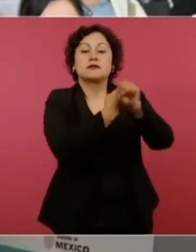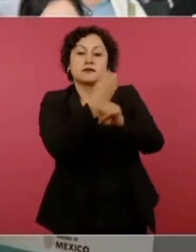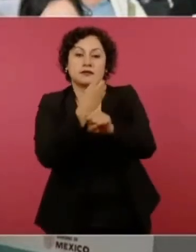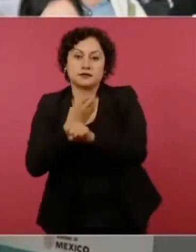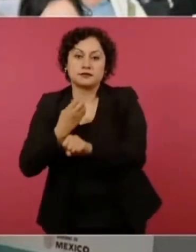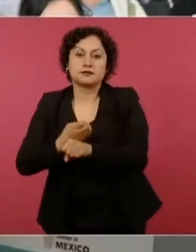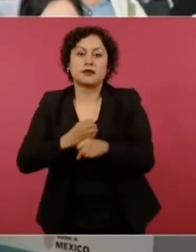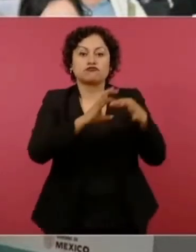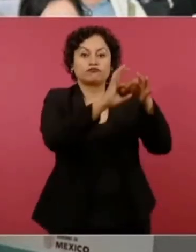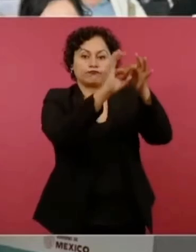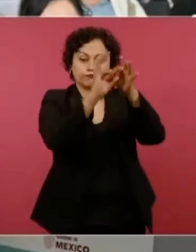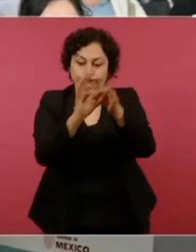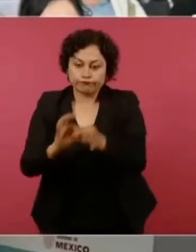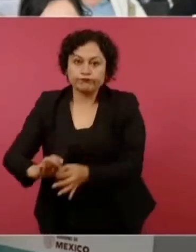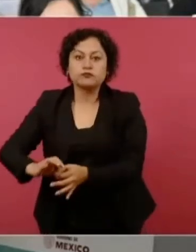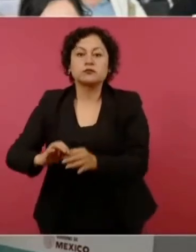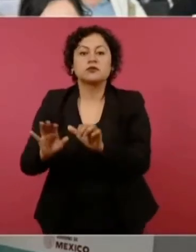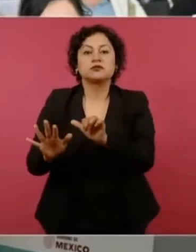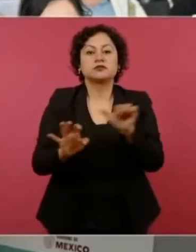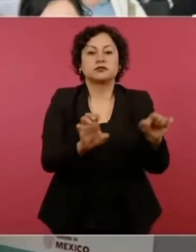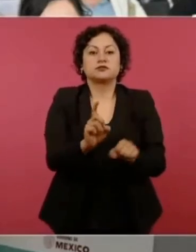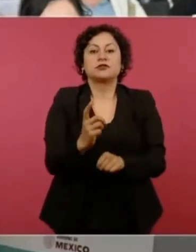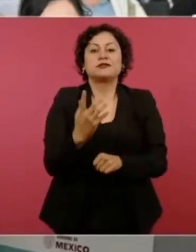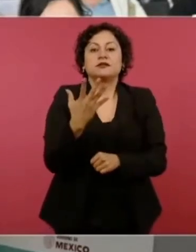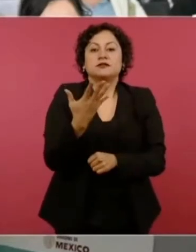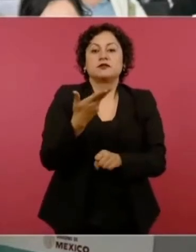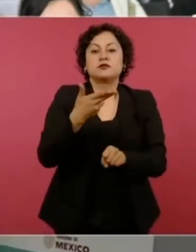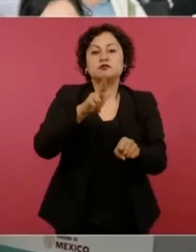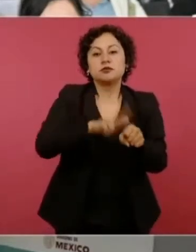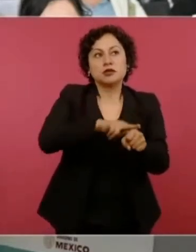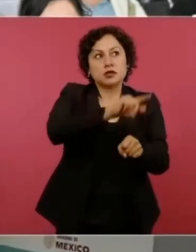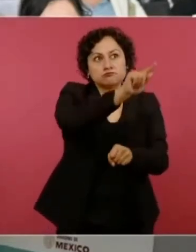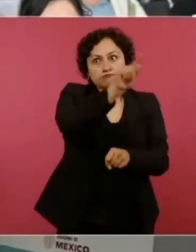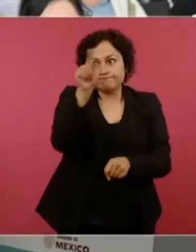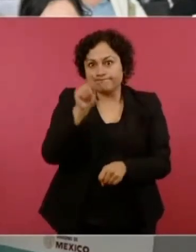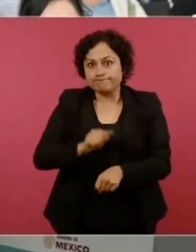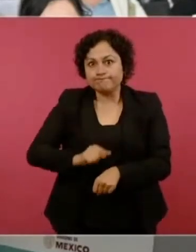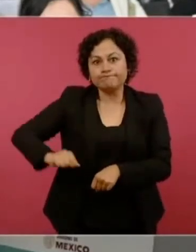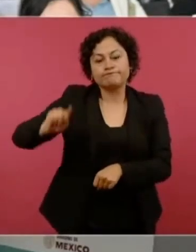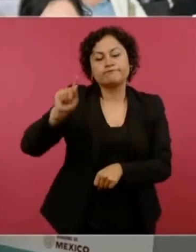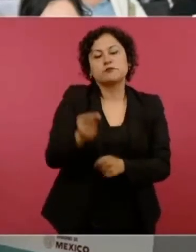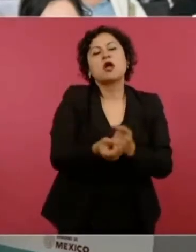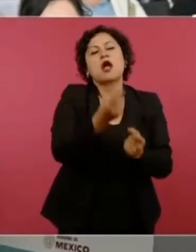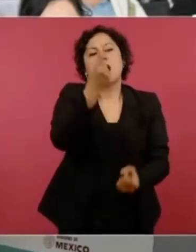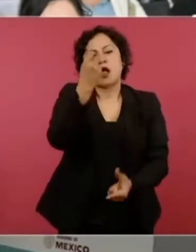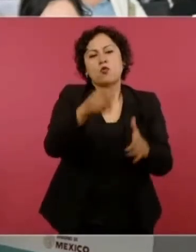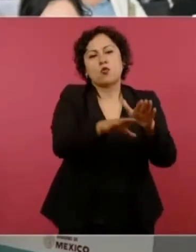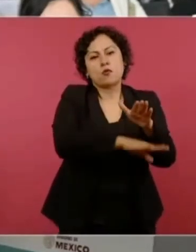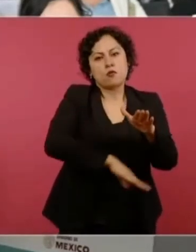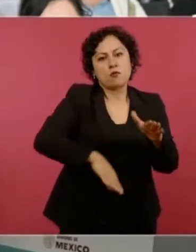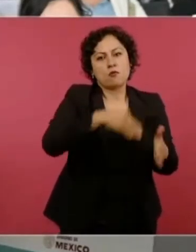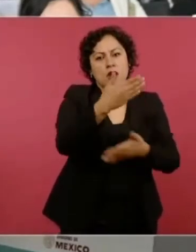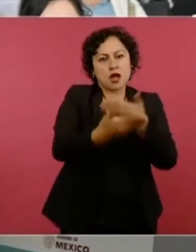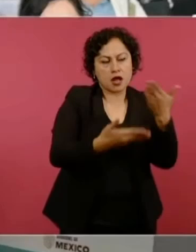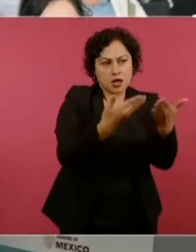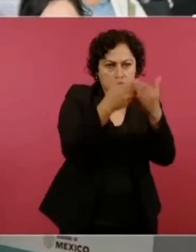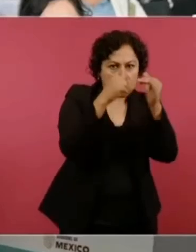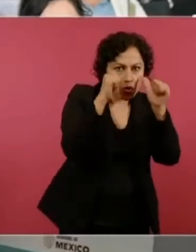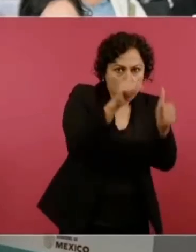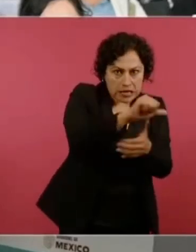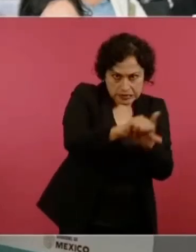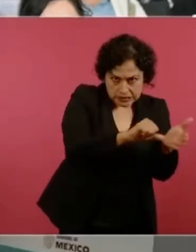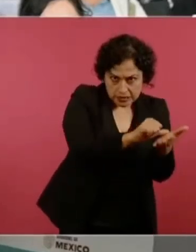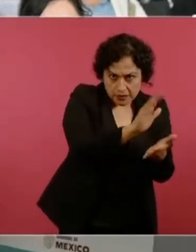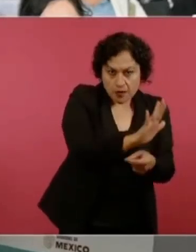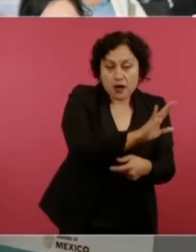médica de 635 hospitales, que son desde hospitales básicos comunitarios integrales, pero